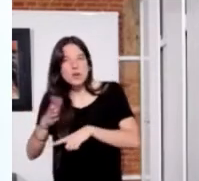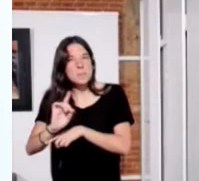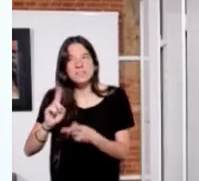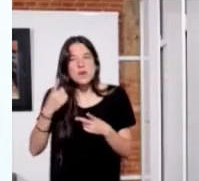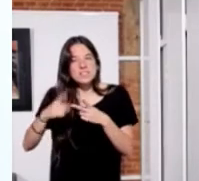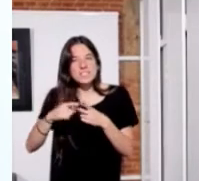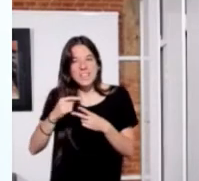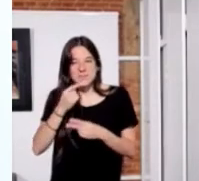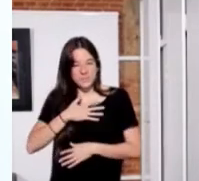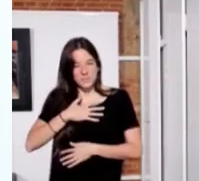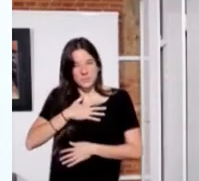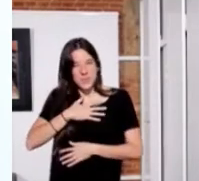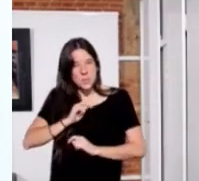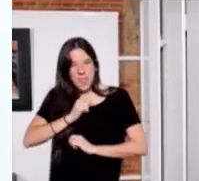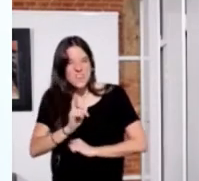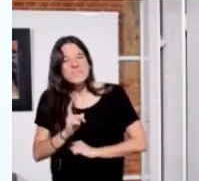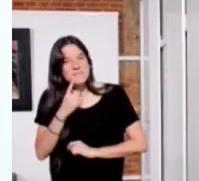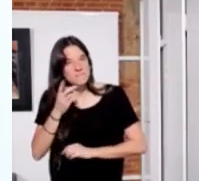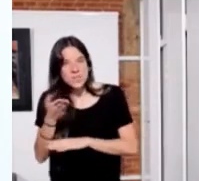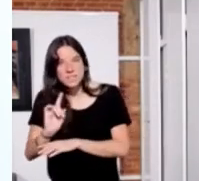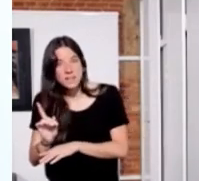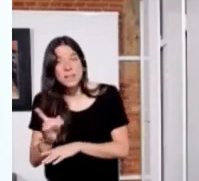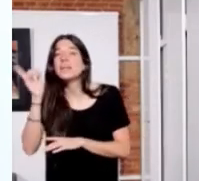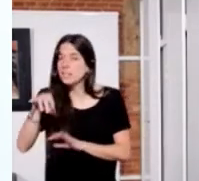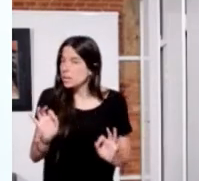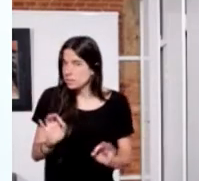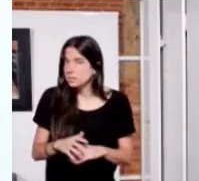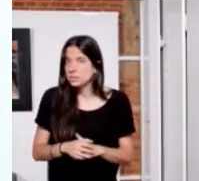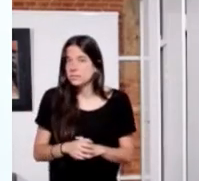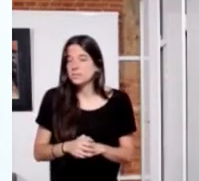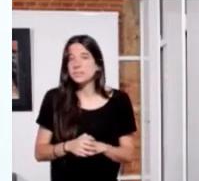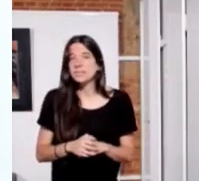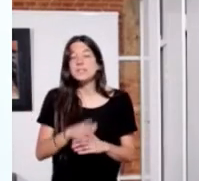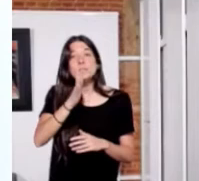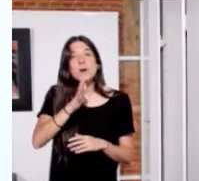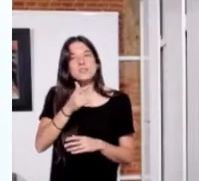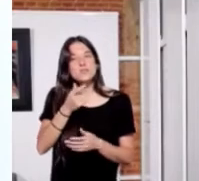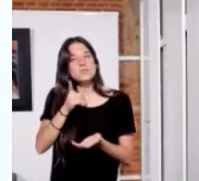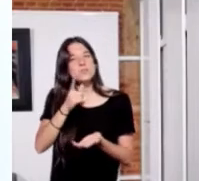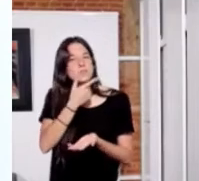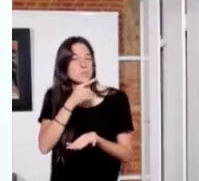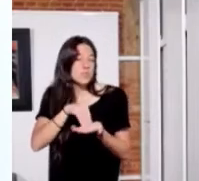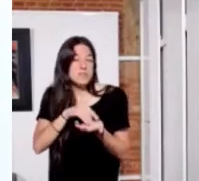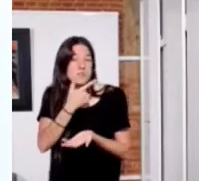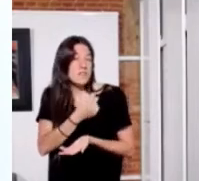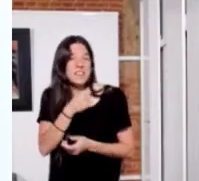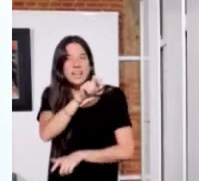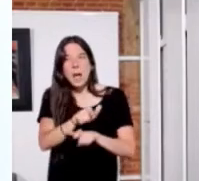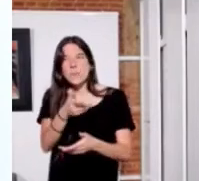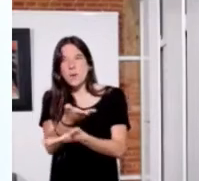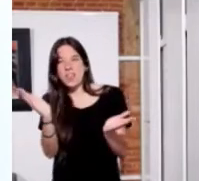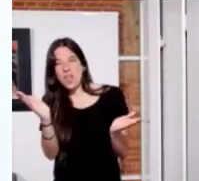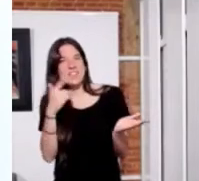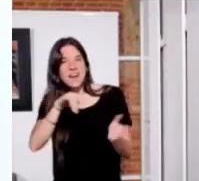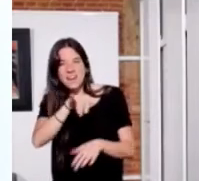incomoda. Y también es humano. En ese sentido, es muy fácil que una población exhausta no quiera